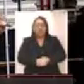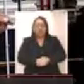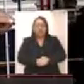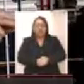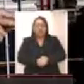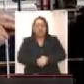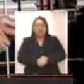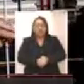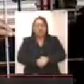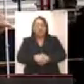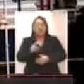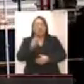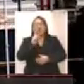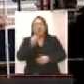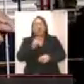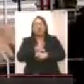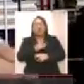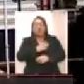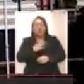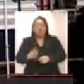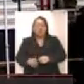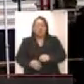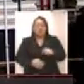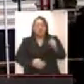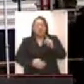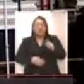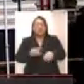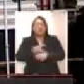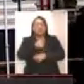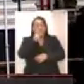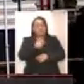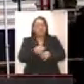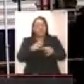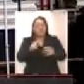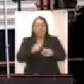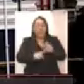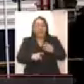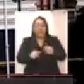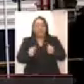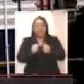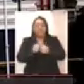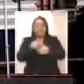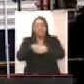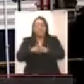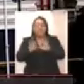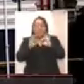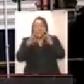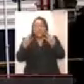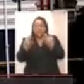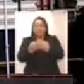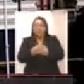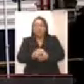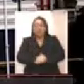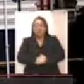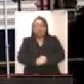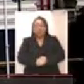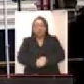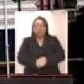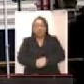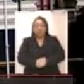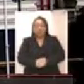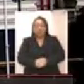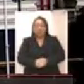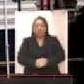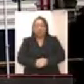no es contra el gobierno, el atentado no es contra un político, el atentado es contra el núcleo familiar de la sociedad que es